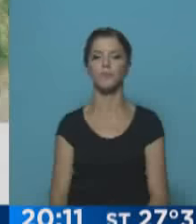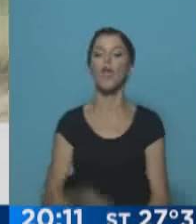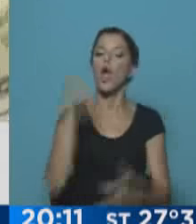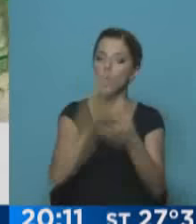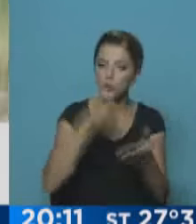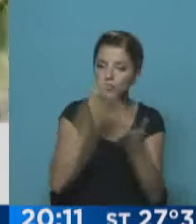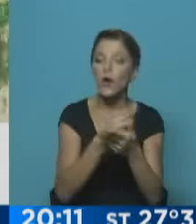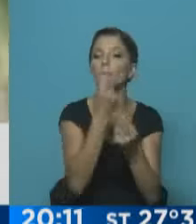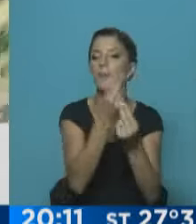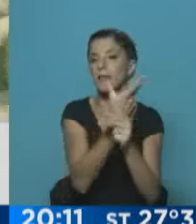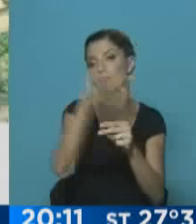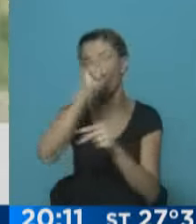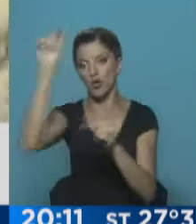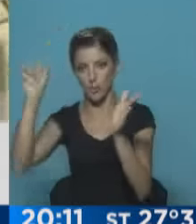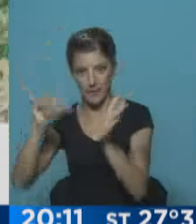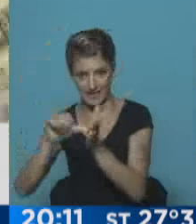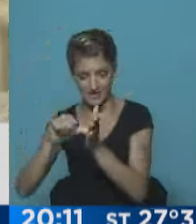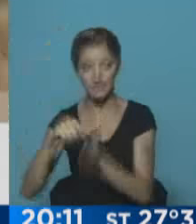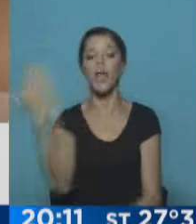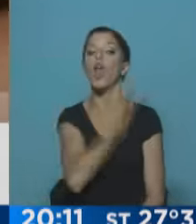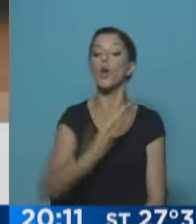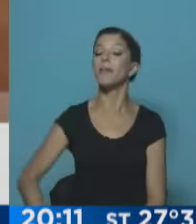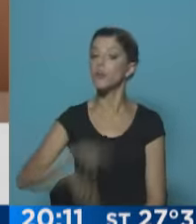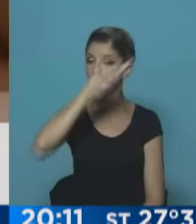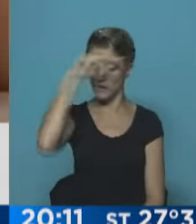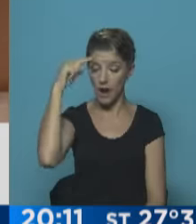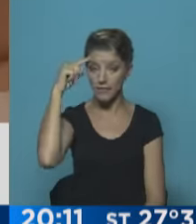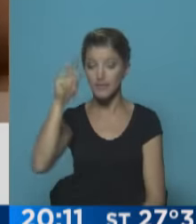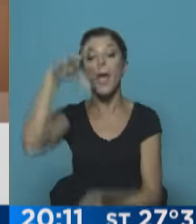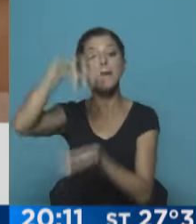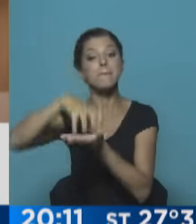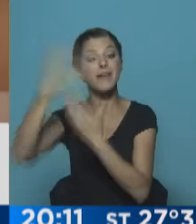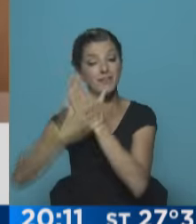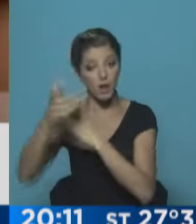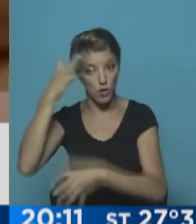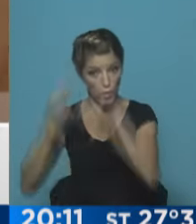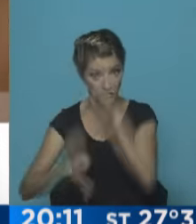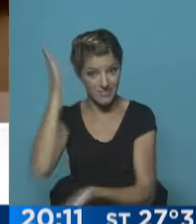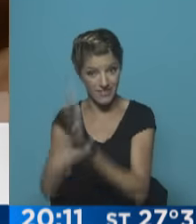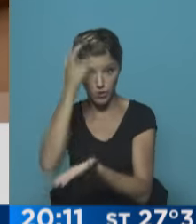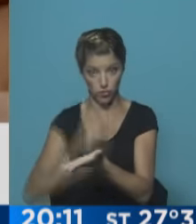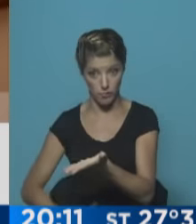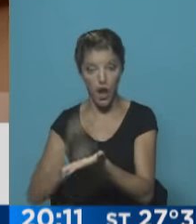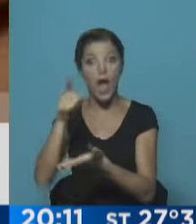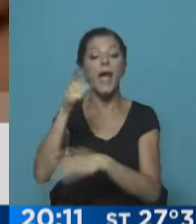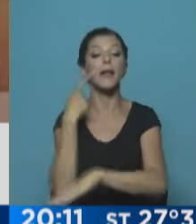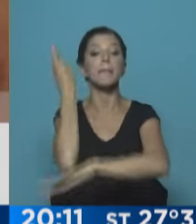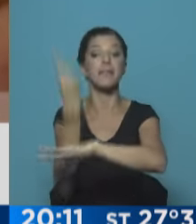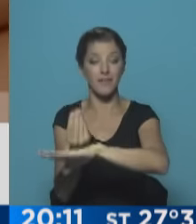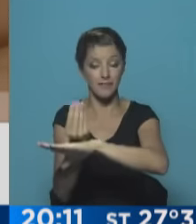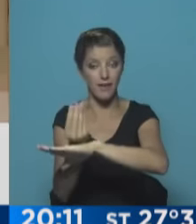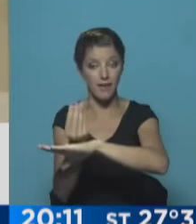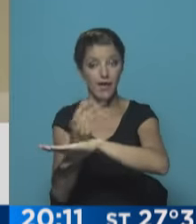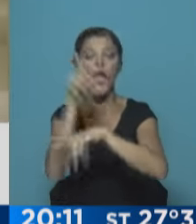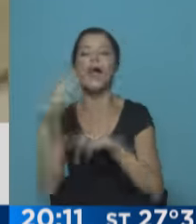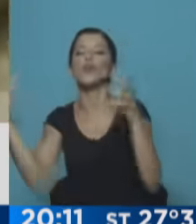lavado de activos. El Gobierno Nacional designó al Ministerio de Justicia y Derechos Humanos para que represente al país ante el Grupo de